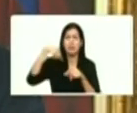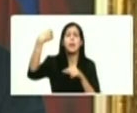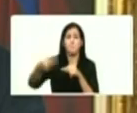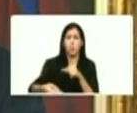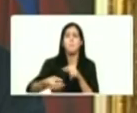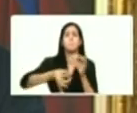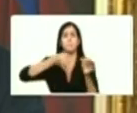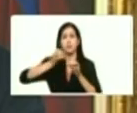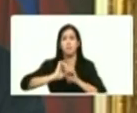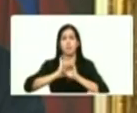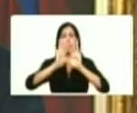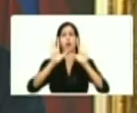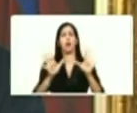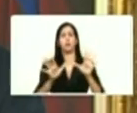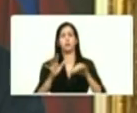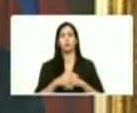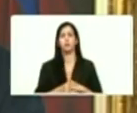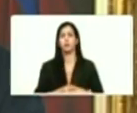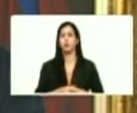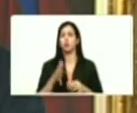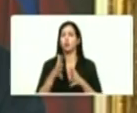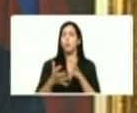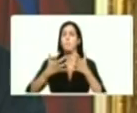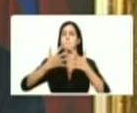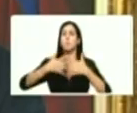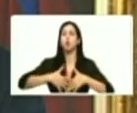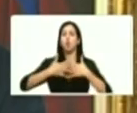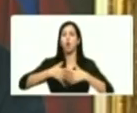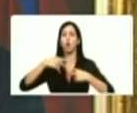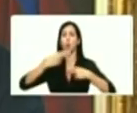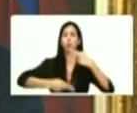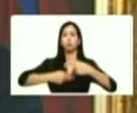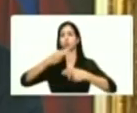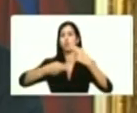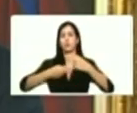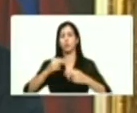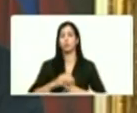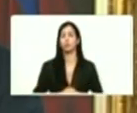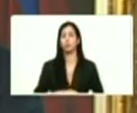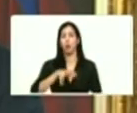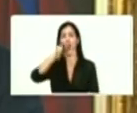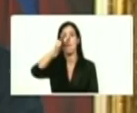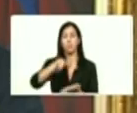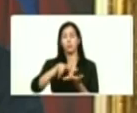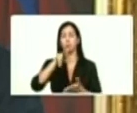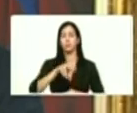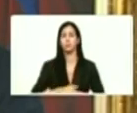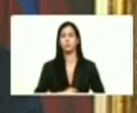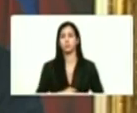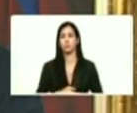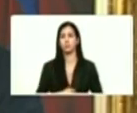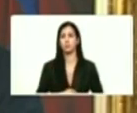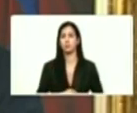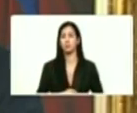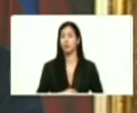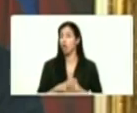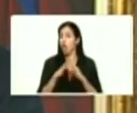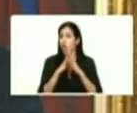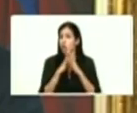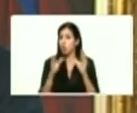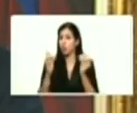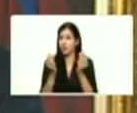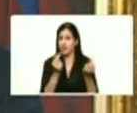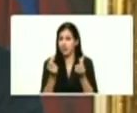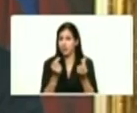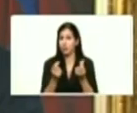de los motores constructivos he aprobado de todos estos recursos que estamos generando